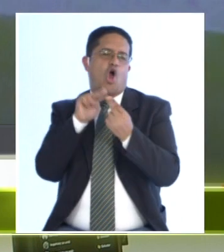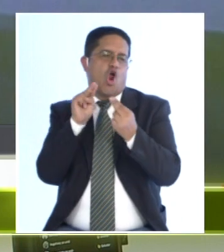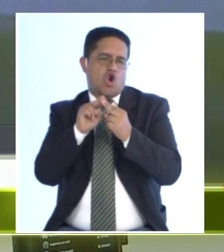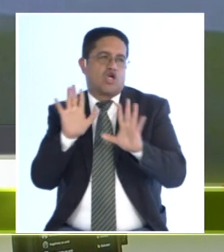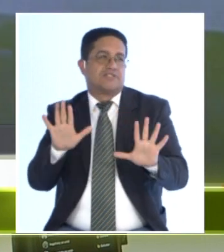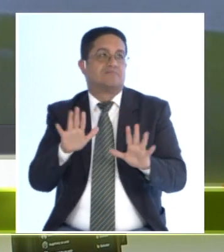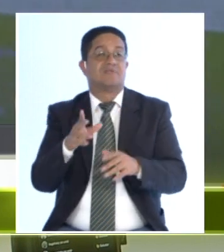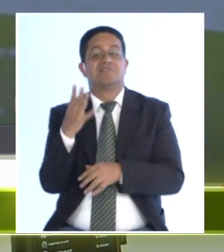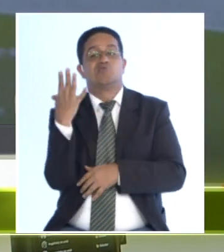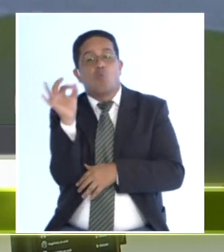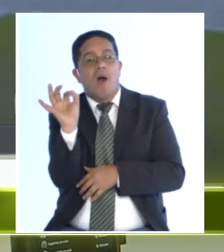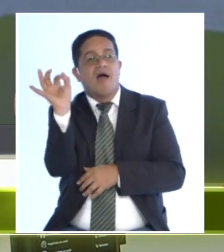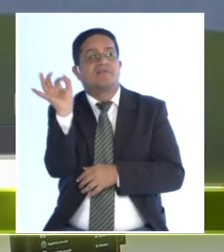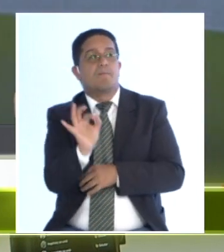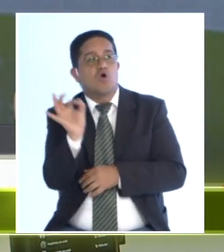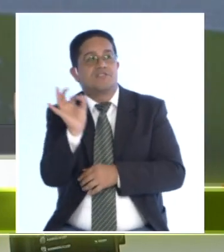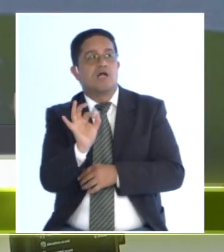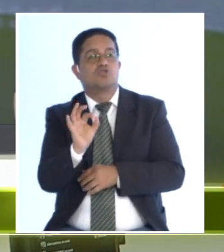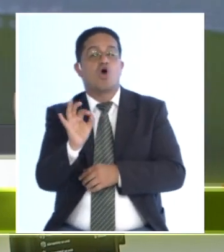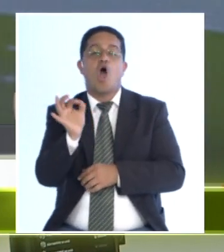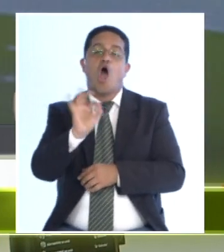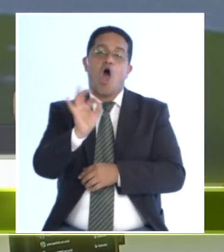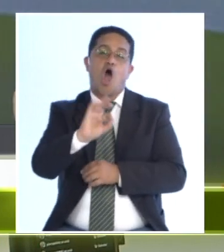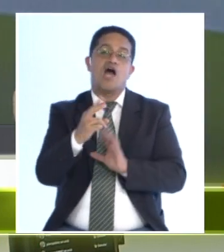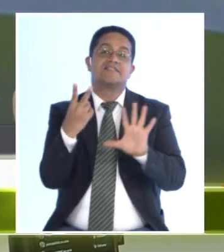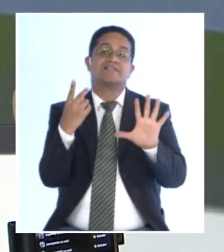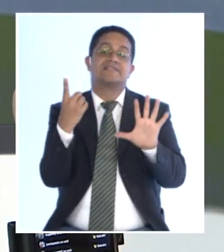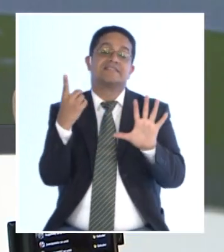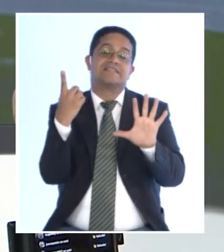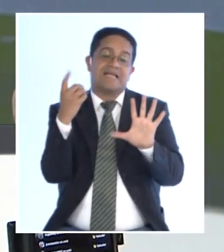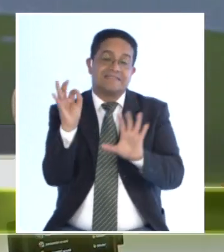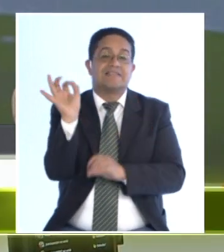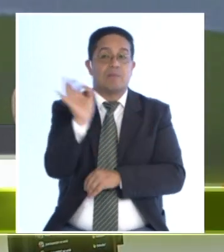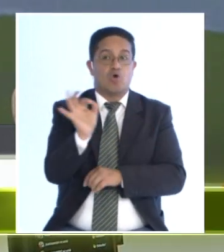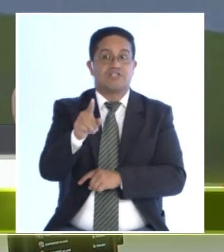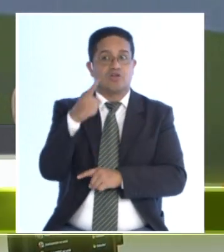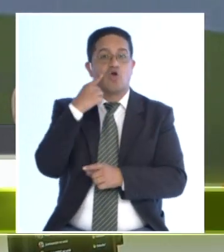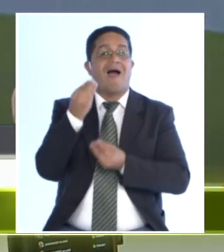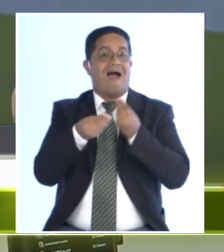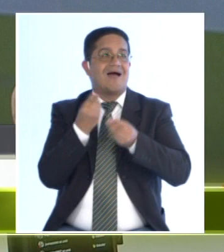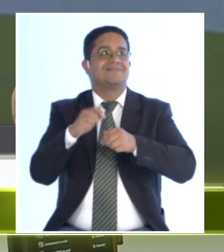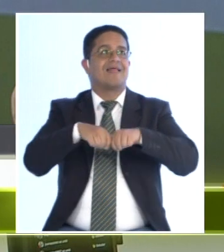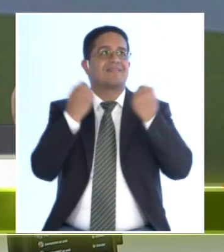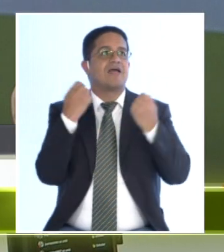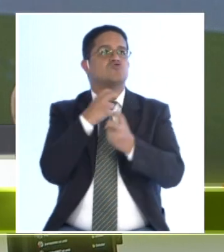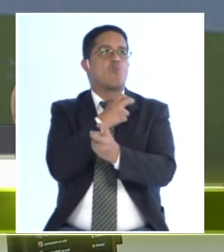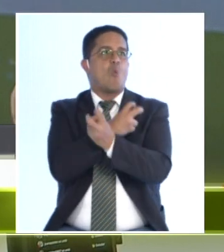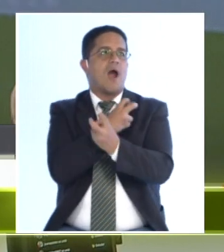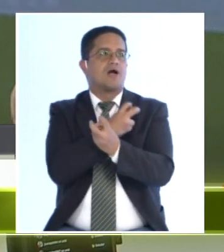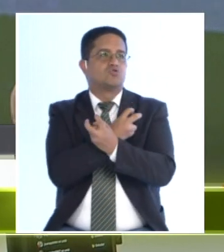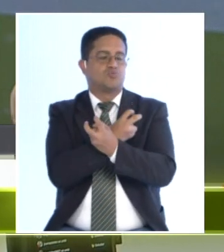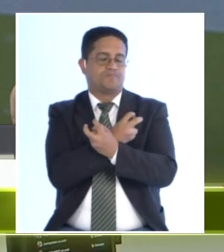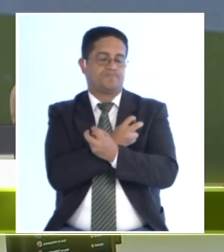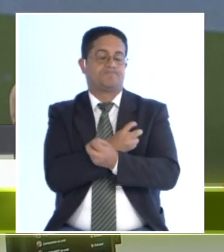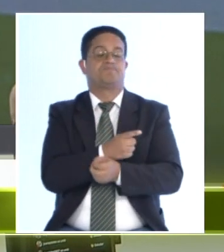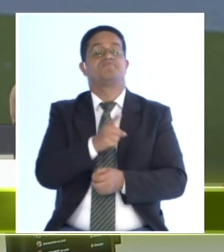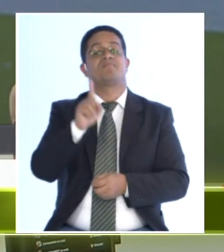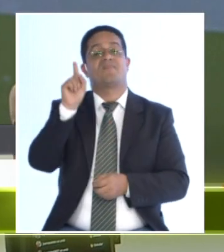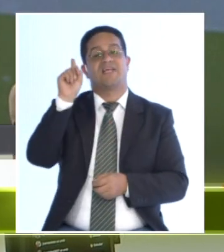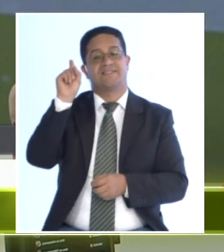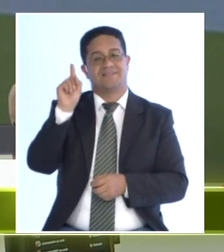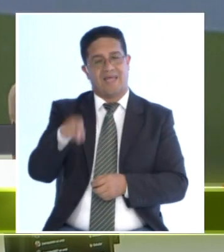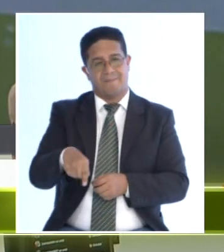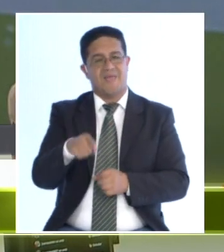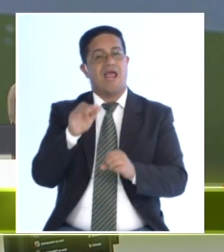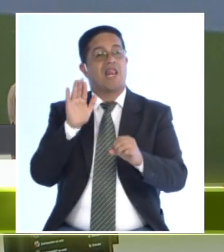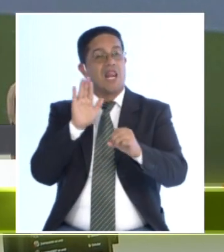un 50 o 60% de todas las causas de necrosis vascular. Y no hay que excluir también en este punto las necrosis